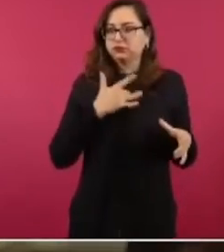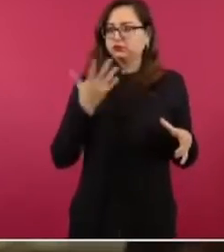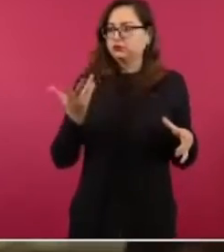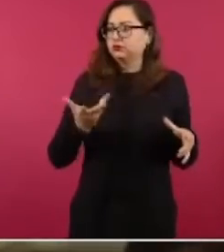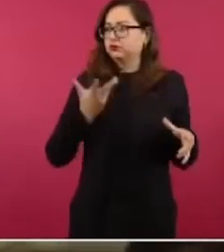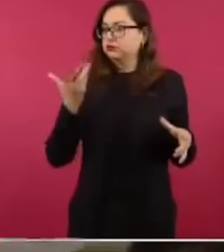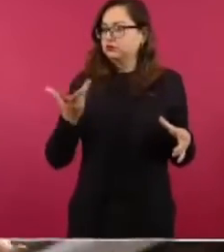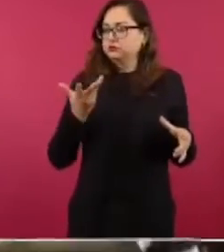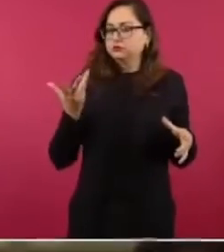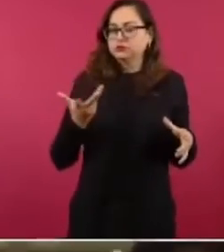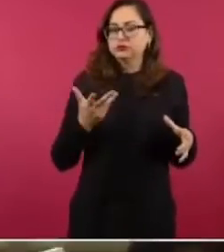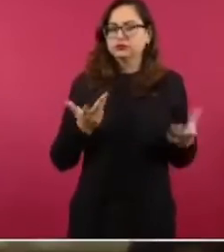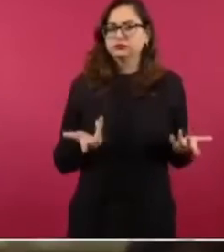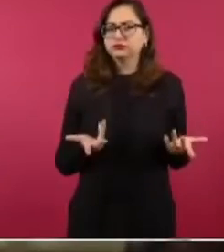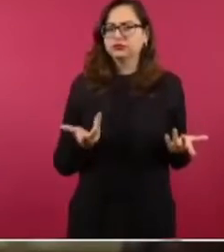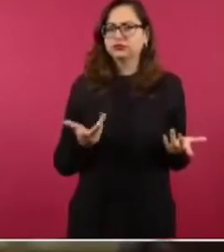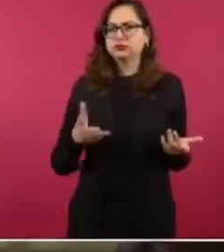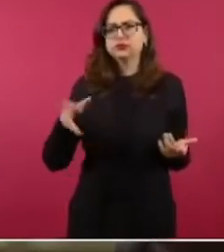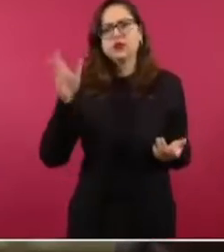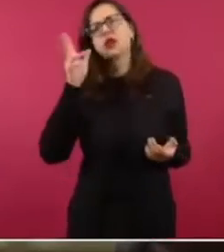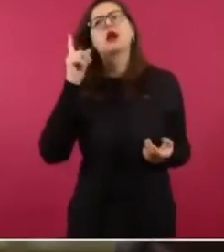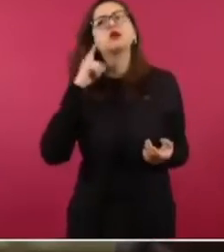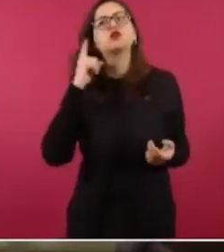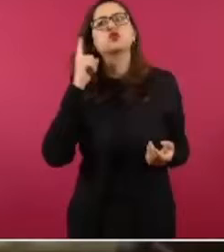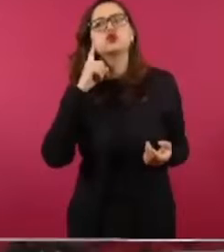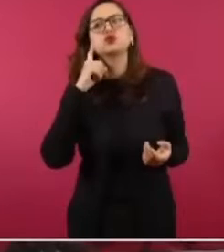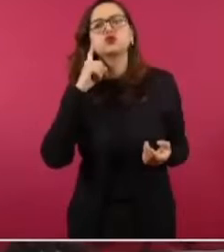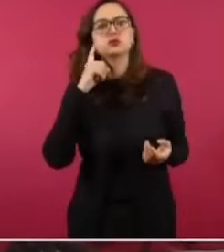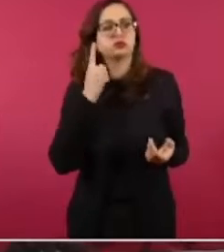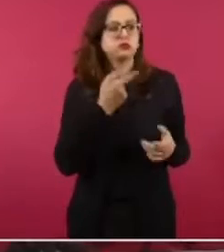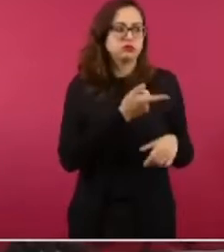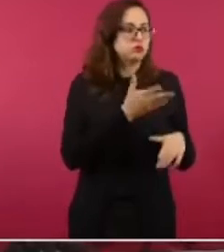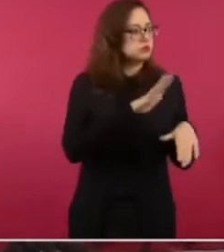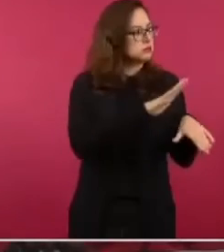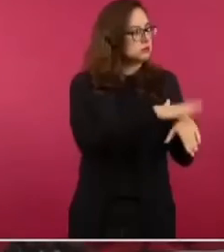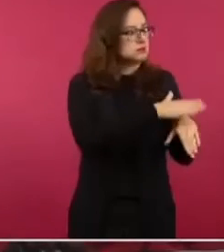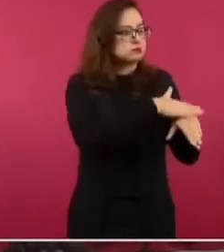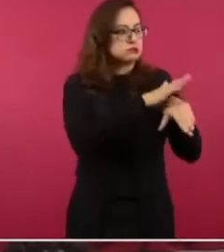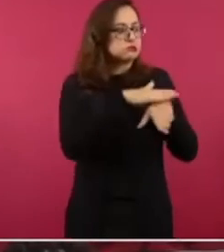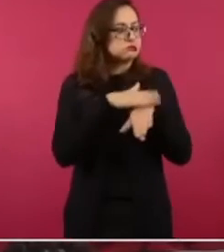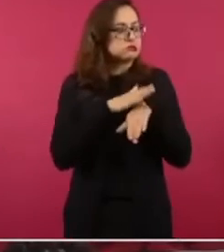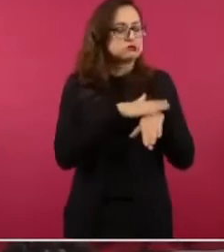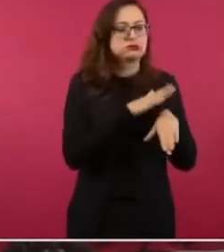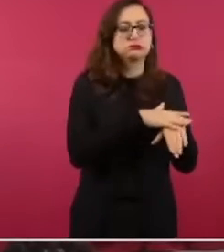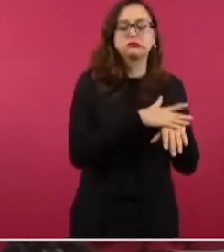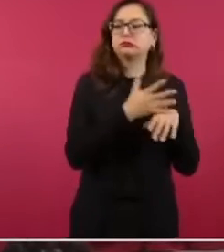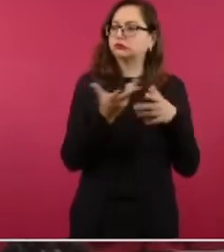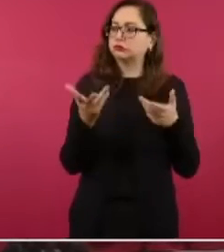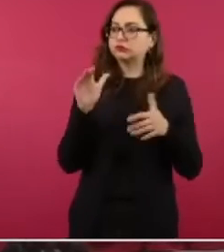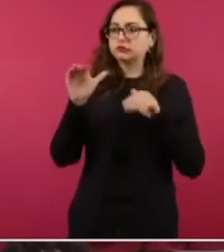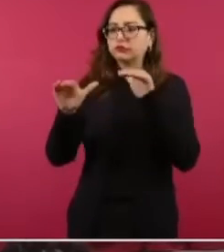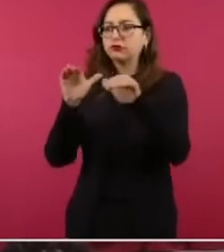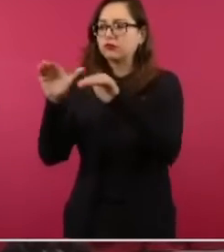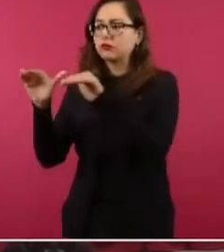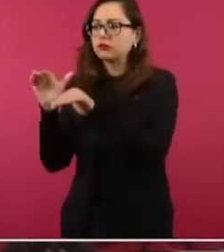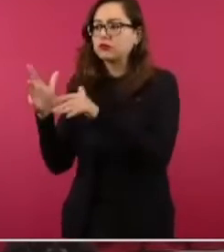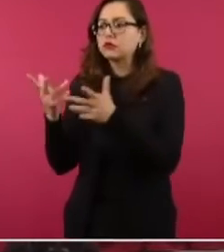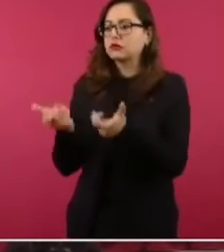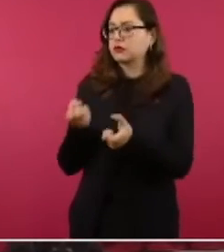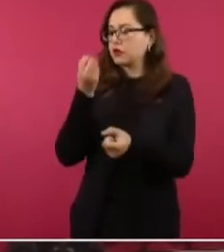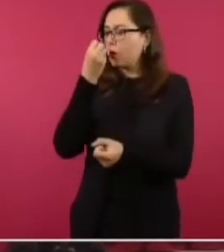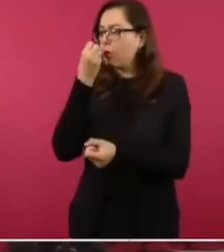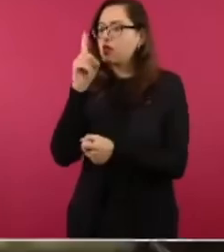comida, agua, porque estaban afuera y ellos tenían su uniforme, que estaban presos en Estados Unidos.